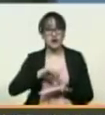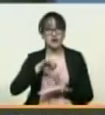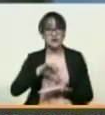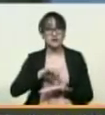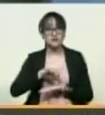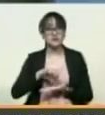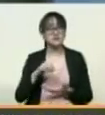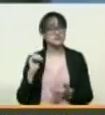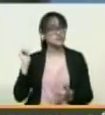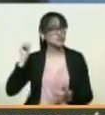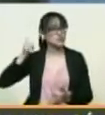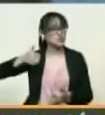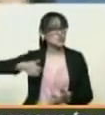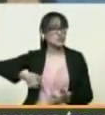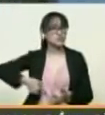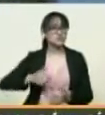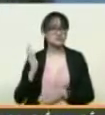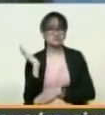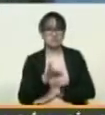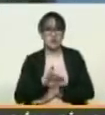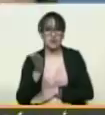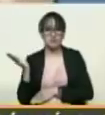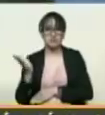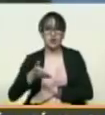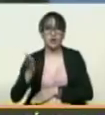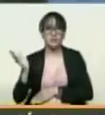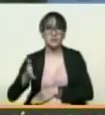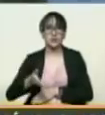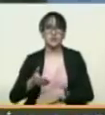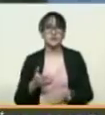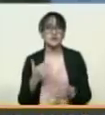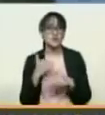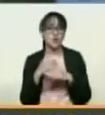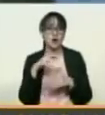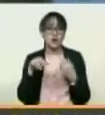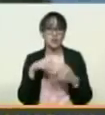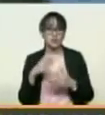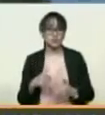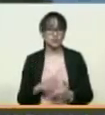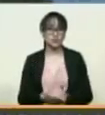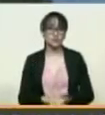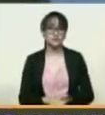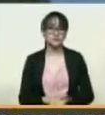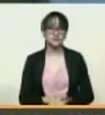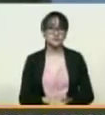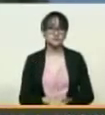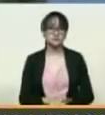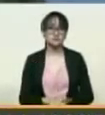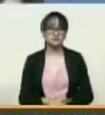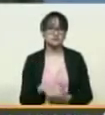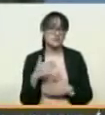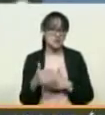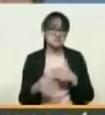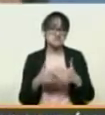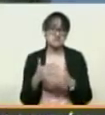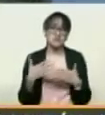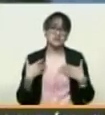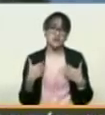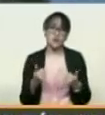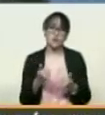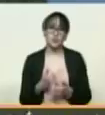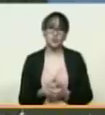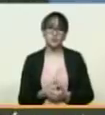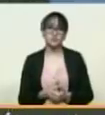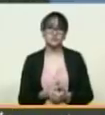años sancionada como años tiene la revolución iraní. Y hemos podido ir construyendo en salud, por ejemplo,